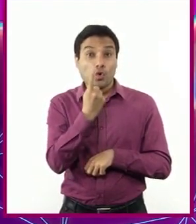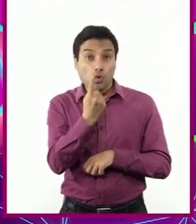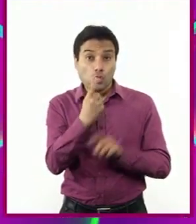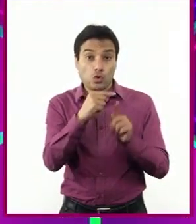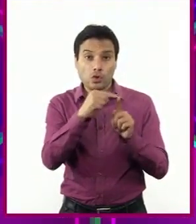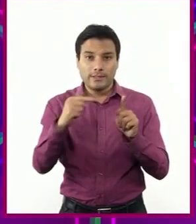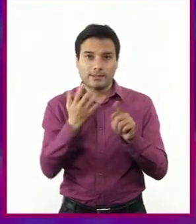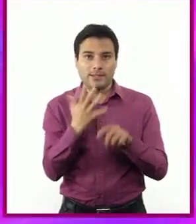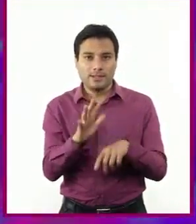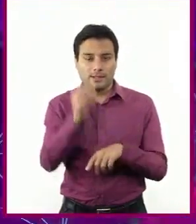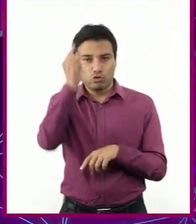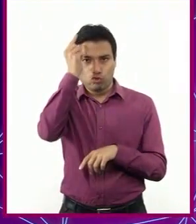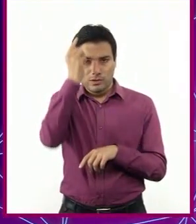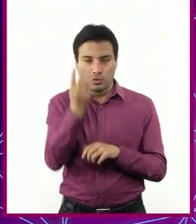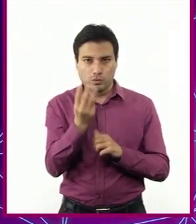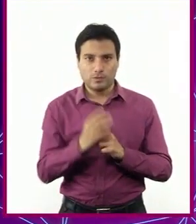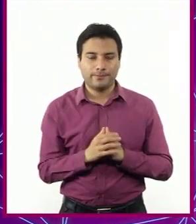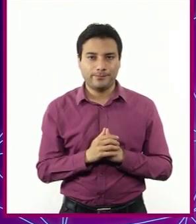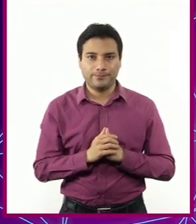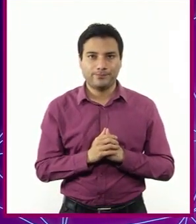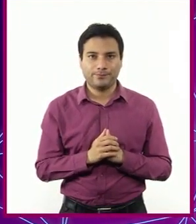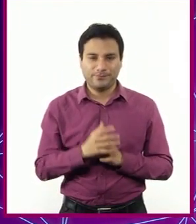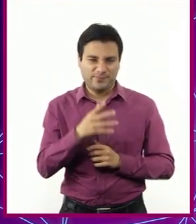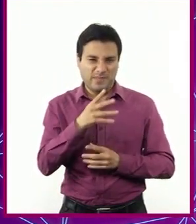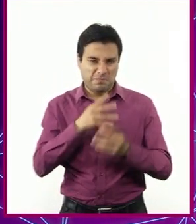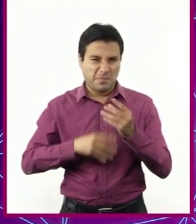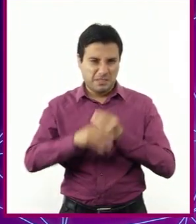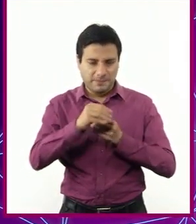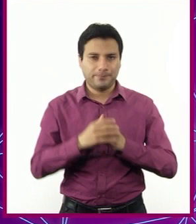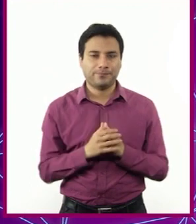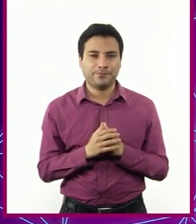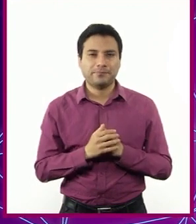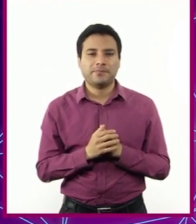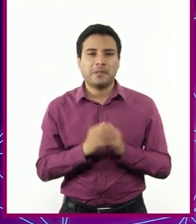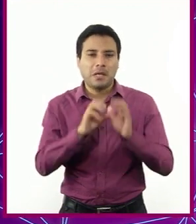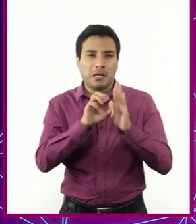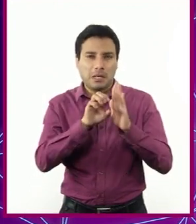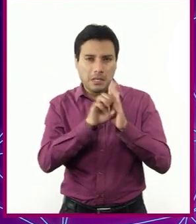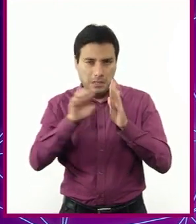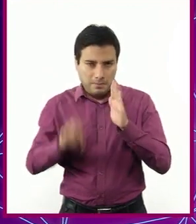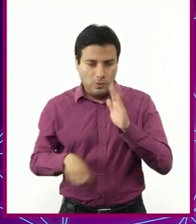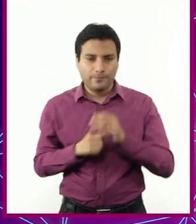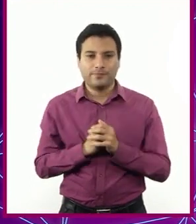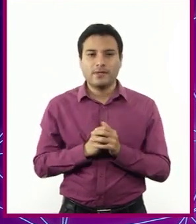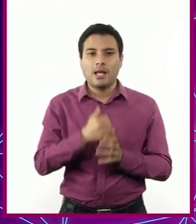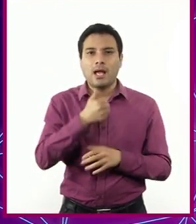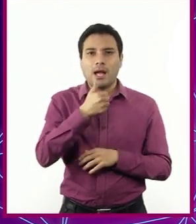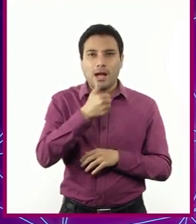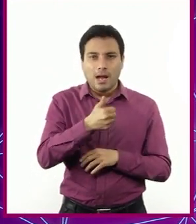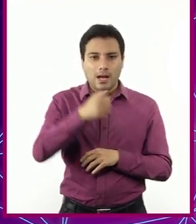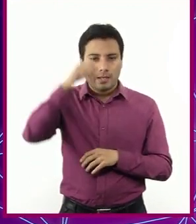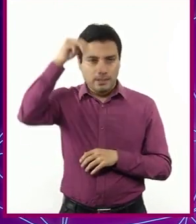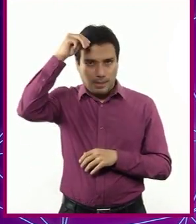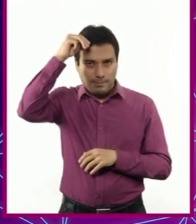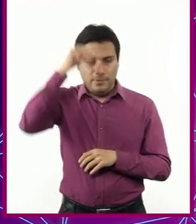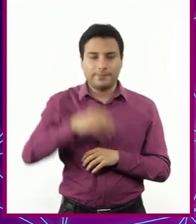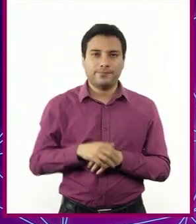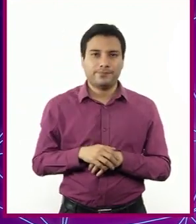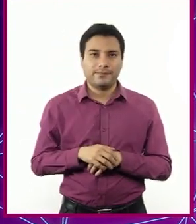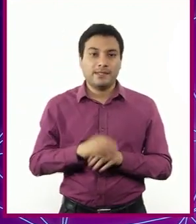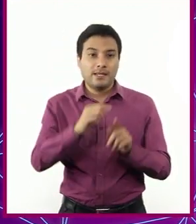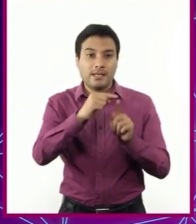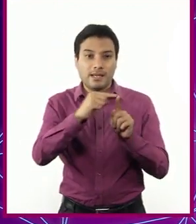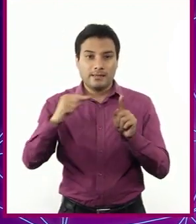al cubo. Por otro lado, si aplicamos la generalización de a la m entre a la n